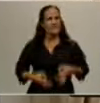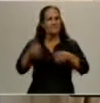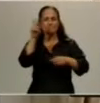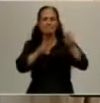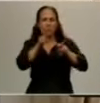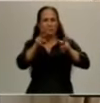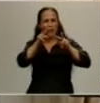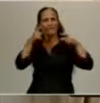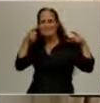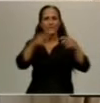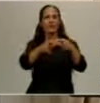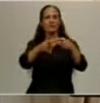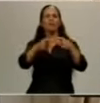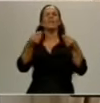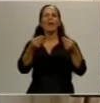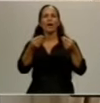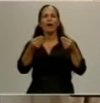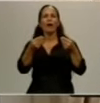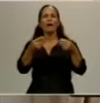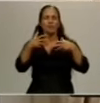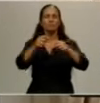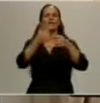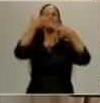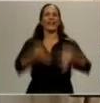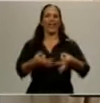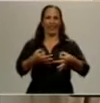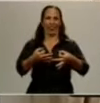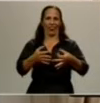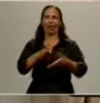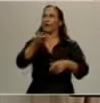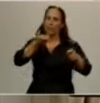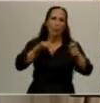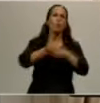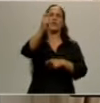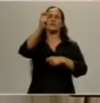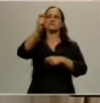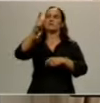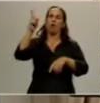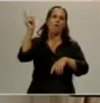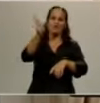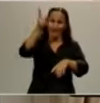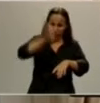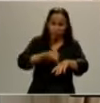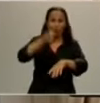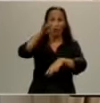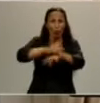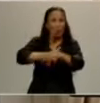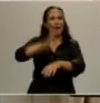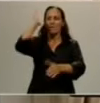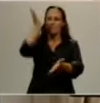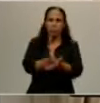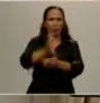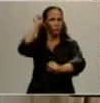arribar a la verdad y obviamente al enjuiciamiento, a la condena y al castigo a quienes fueron